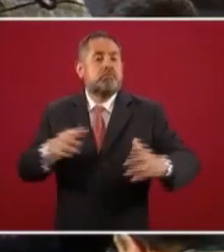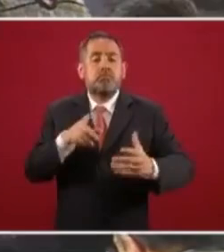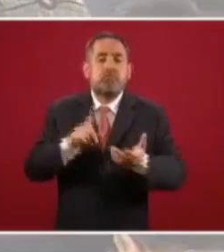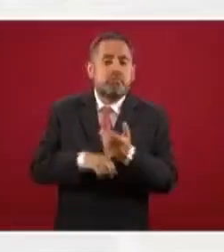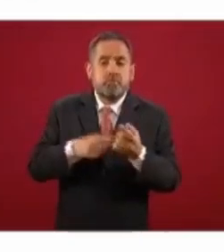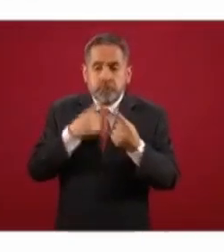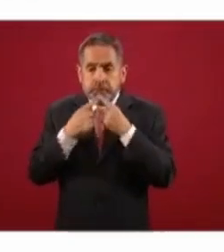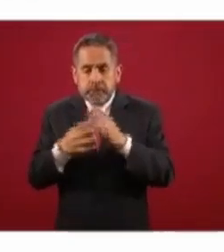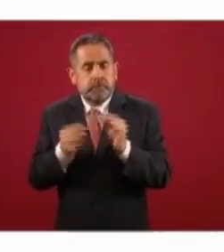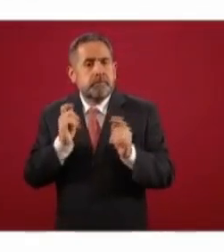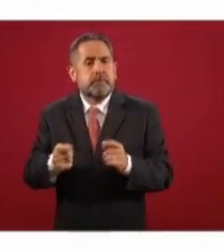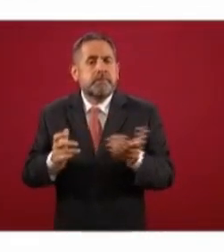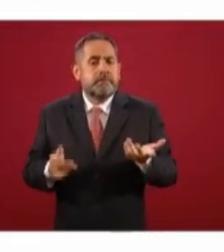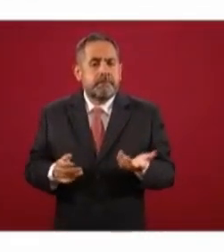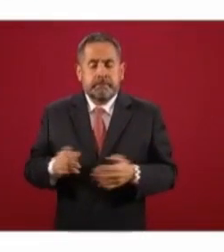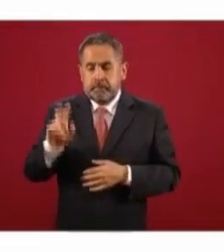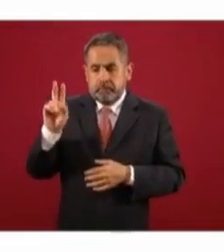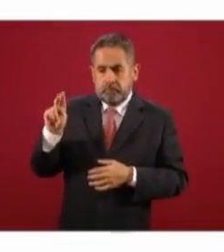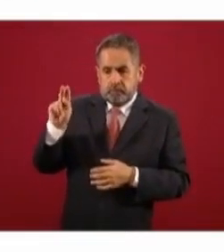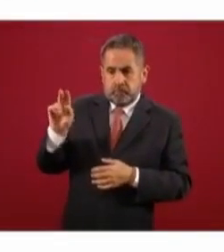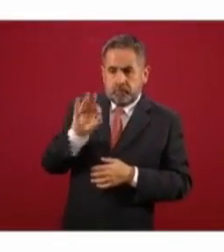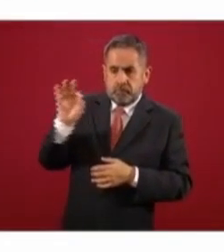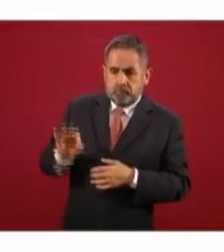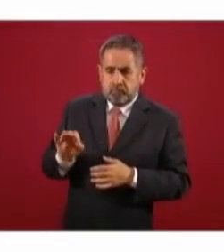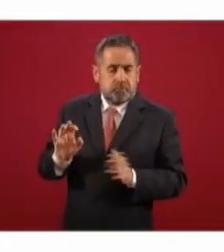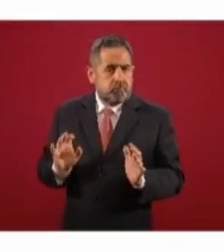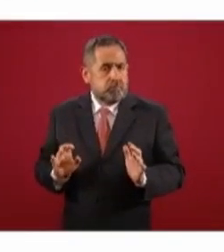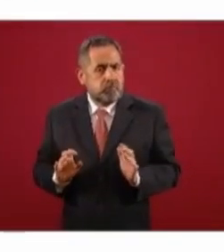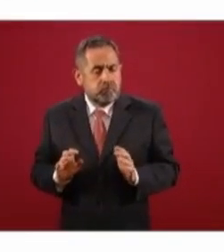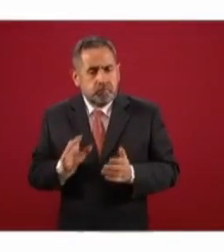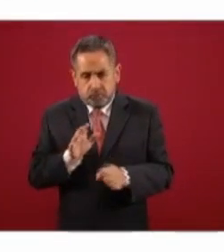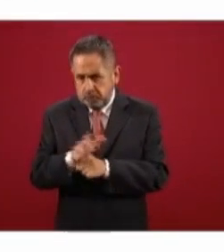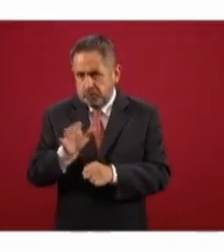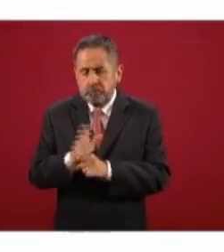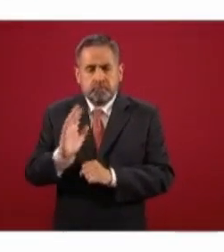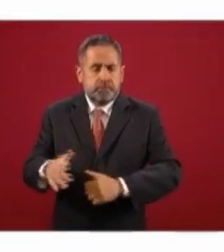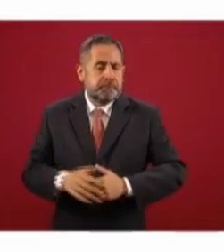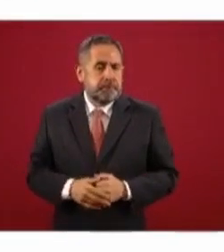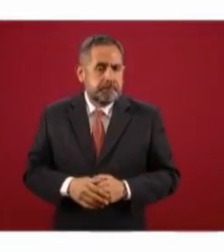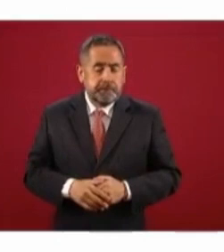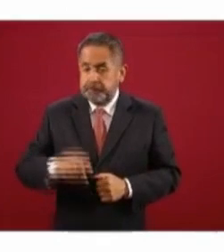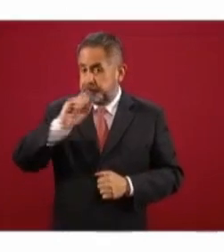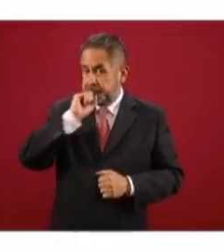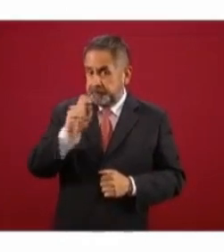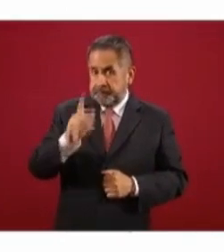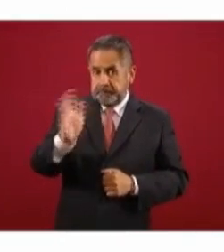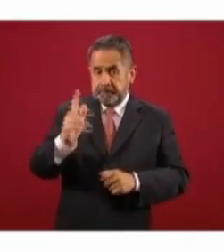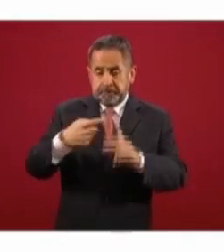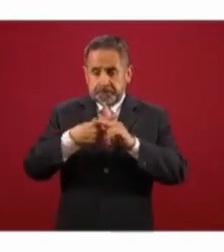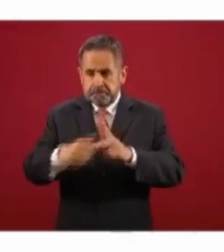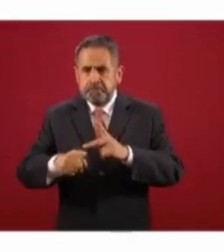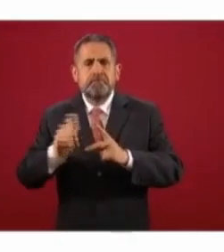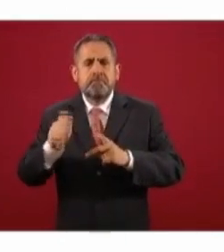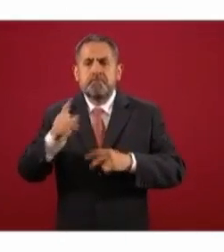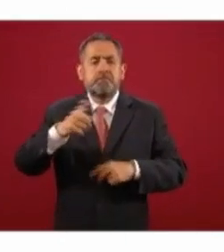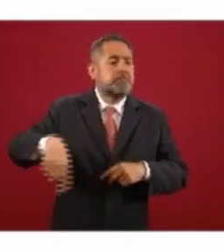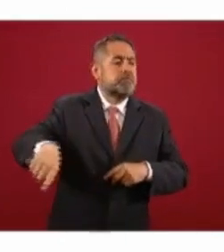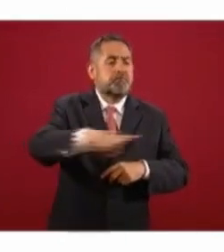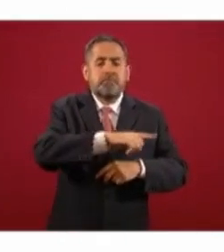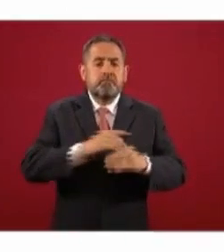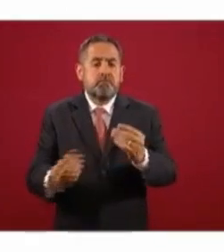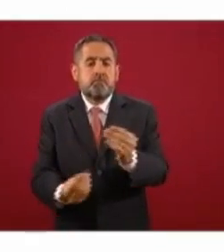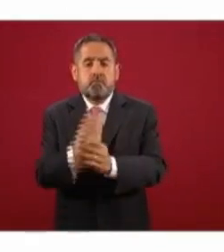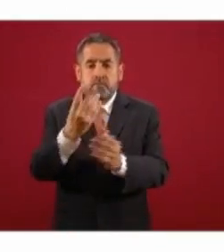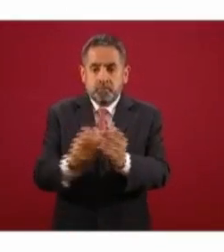activa, representan el 80%. También se inició ya un proceso de capacitación para los